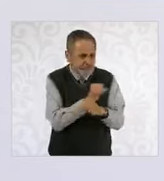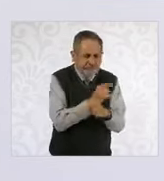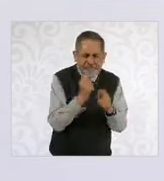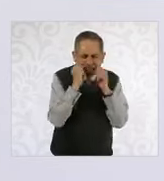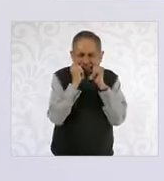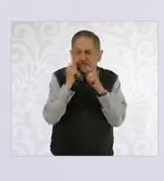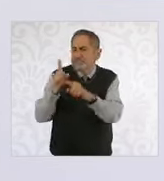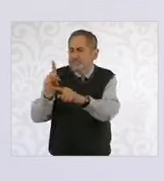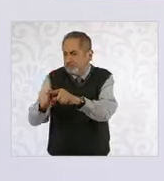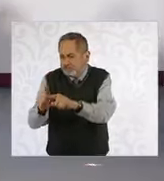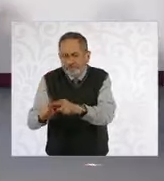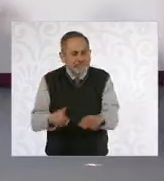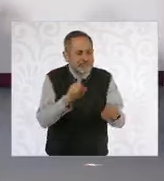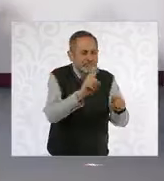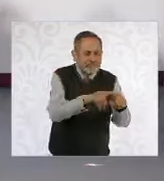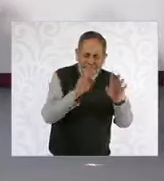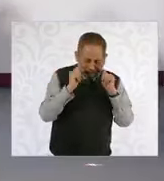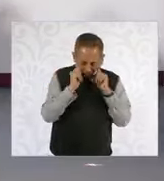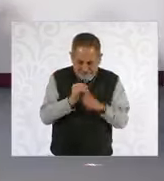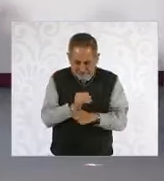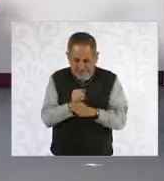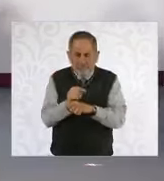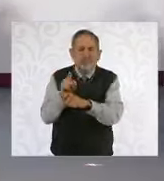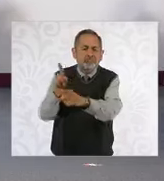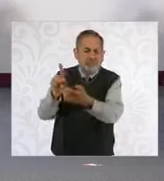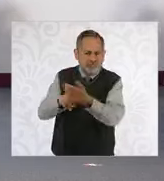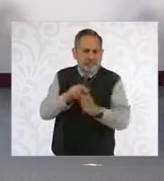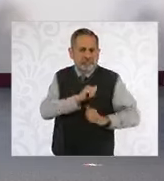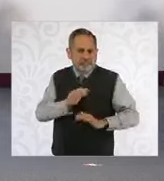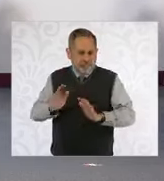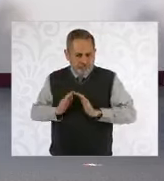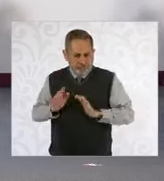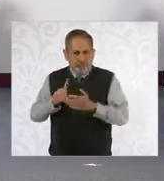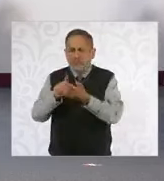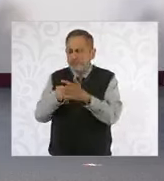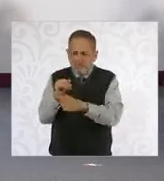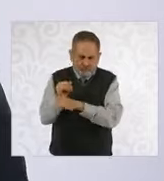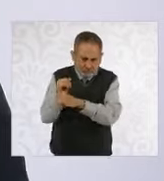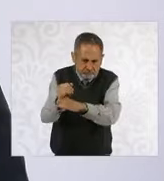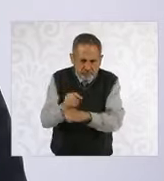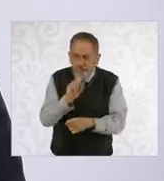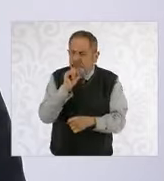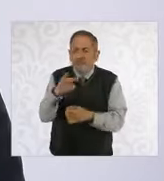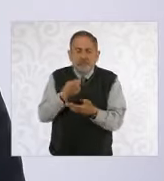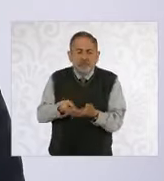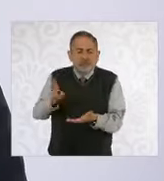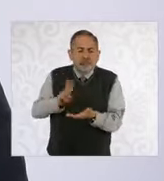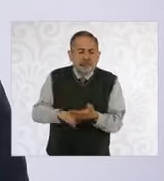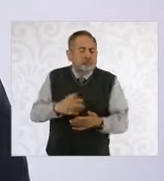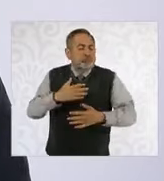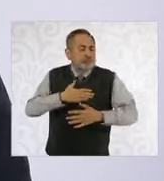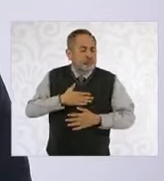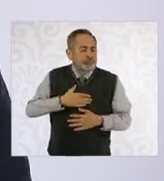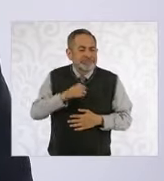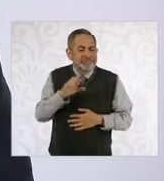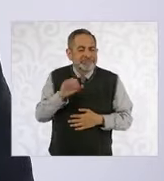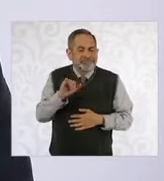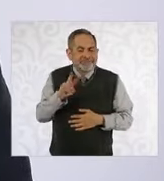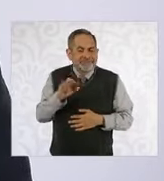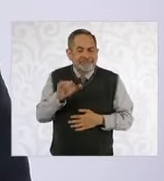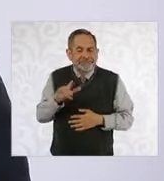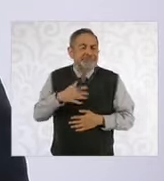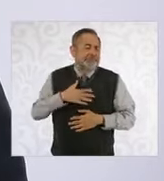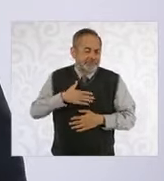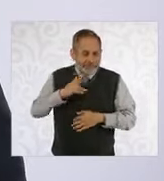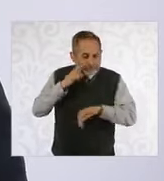de la investigación que el Ejército tiene obligación de hacer por los delitos militares, por los delitos del orden civil. En